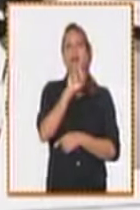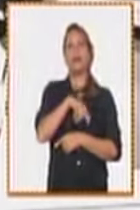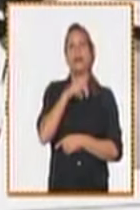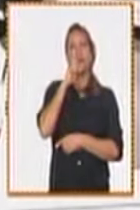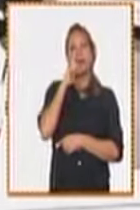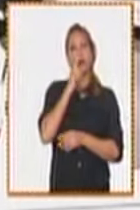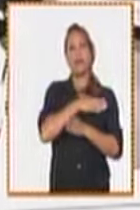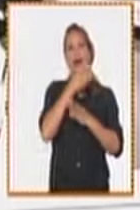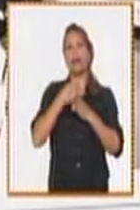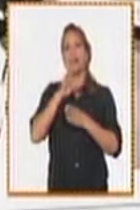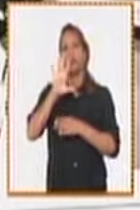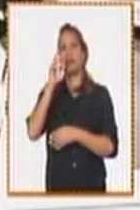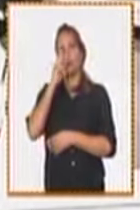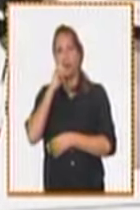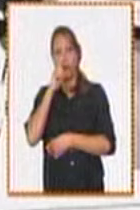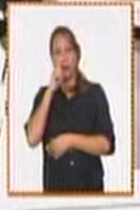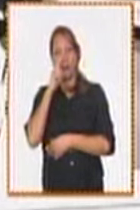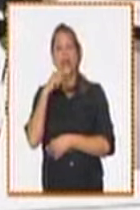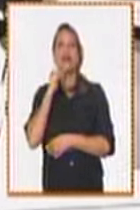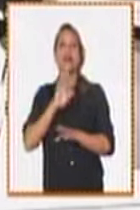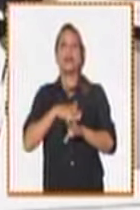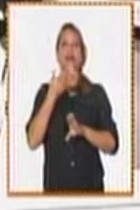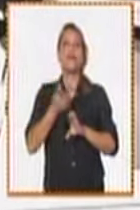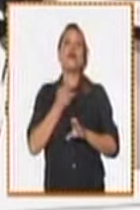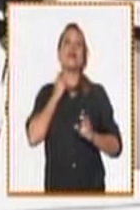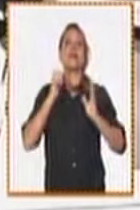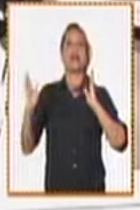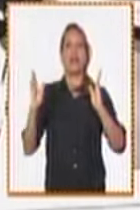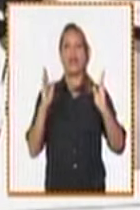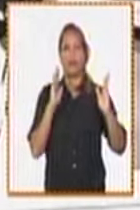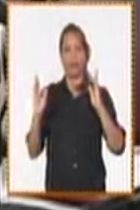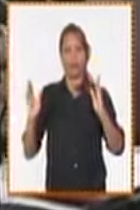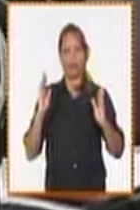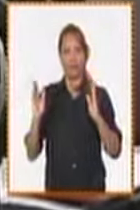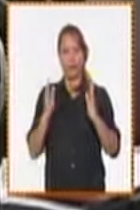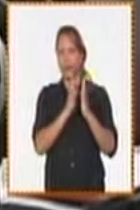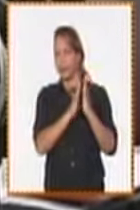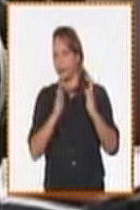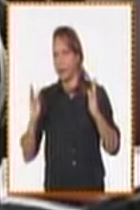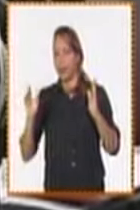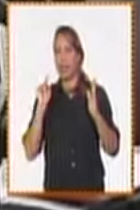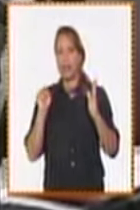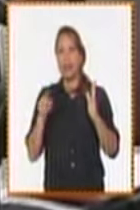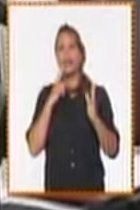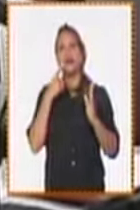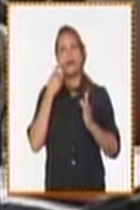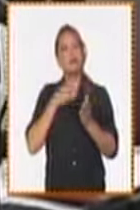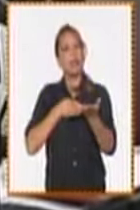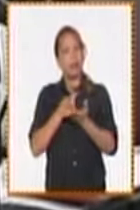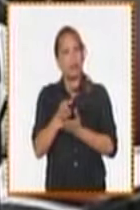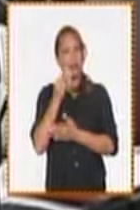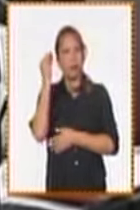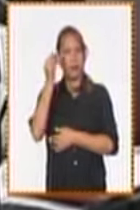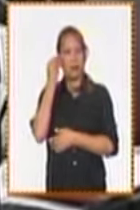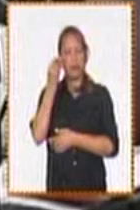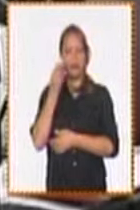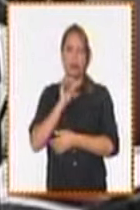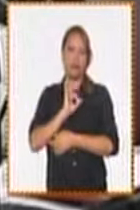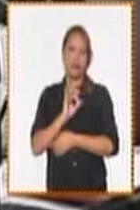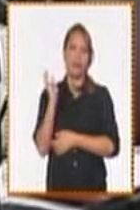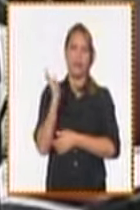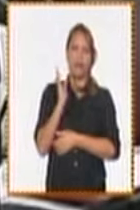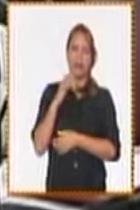noviembre y que después continuaremos todo un año, porque la campaña prevé continuar esas festividades, esas celebraciones